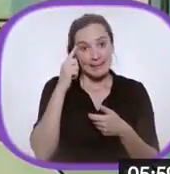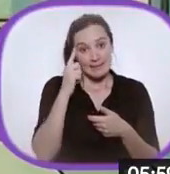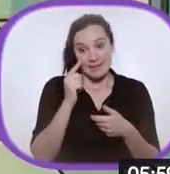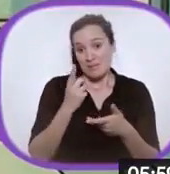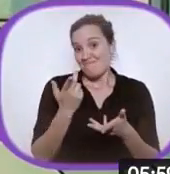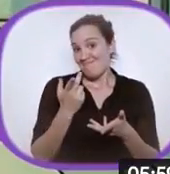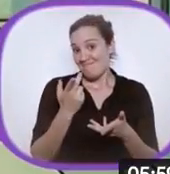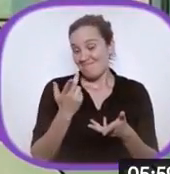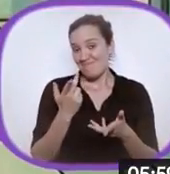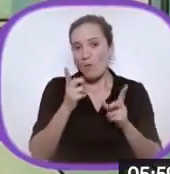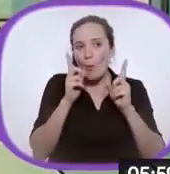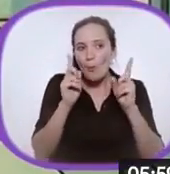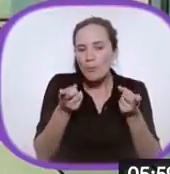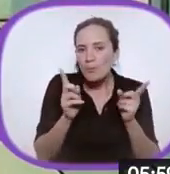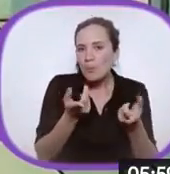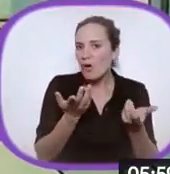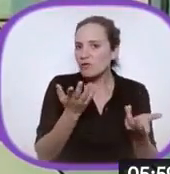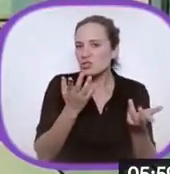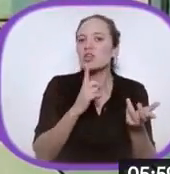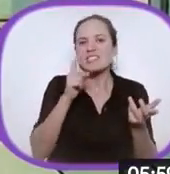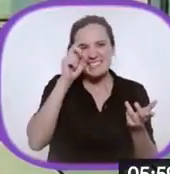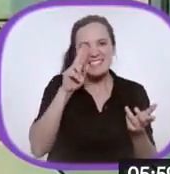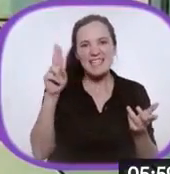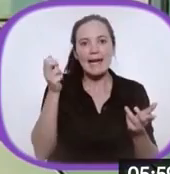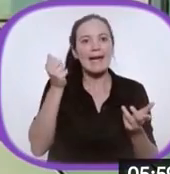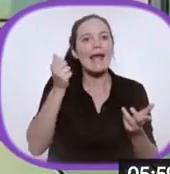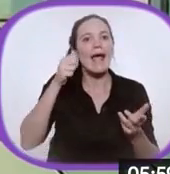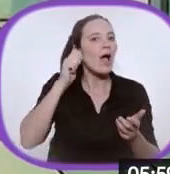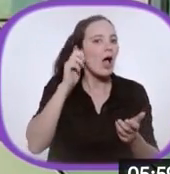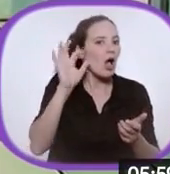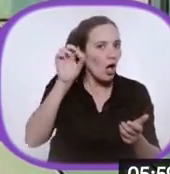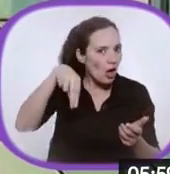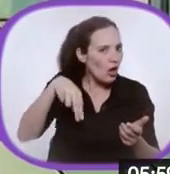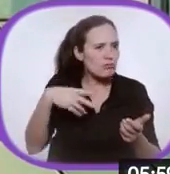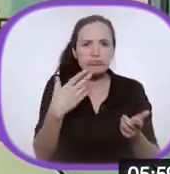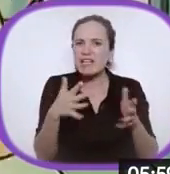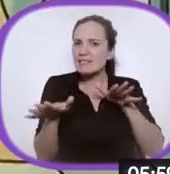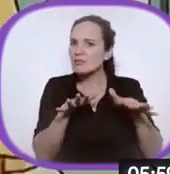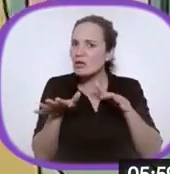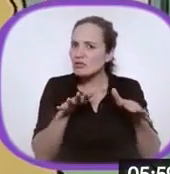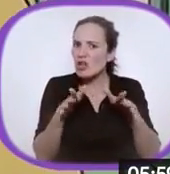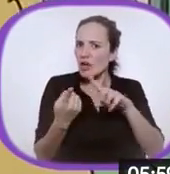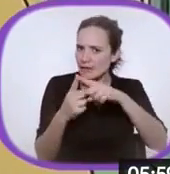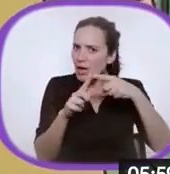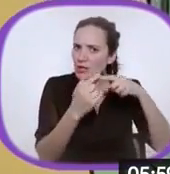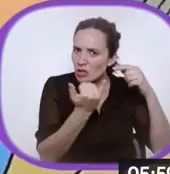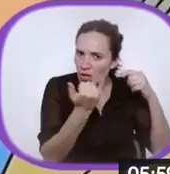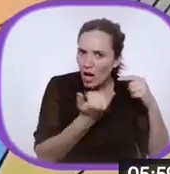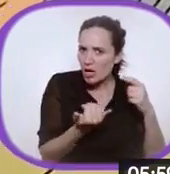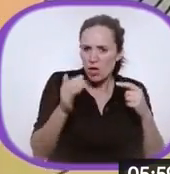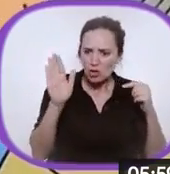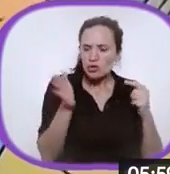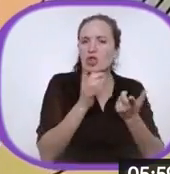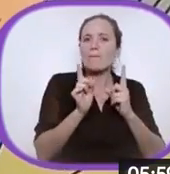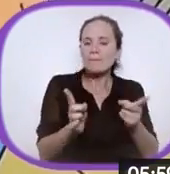Pensamos que sabría que el caso del profesor Tarragón no es un caso aislado. ¿Así que todos los exploradores están haciendo lo